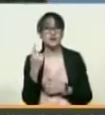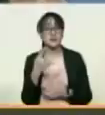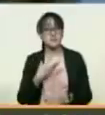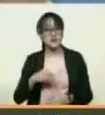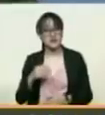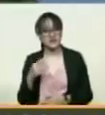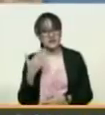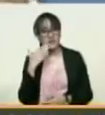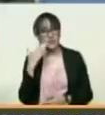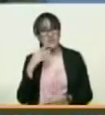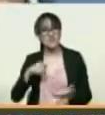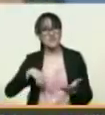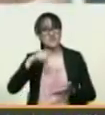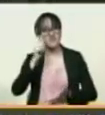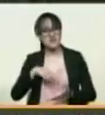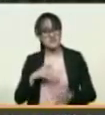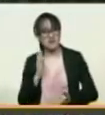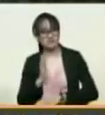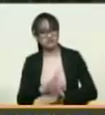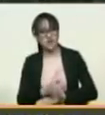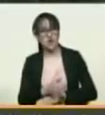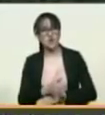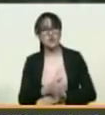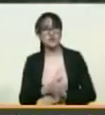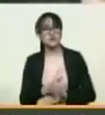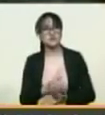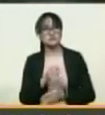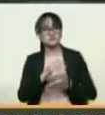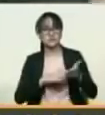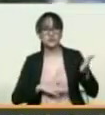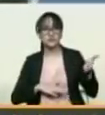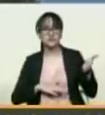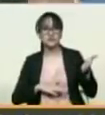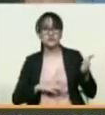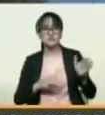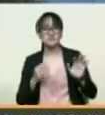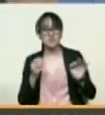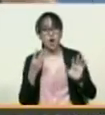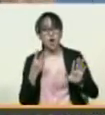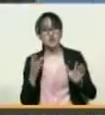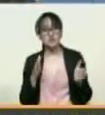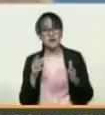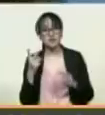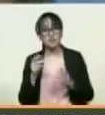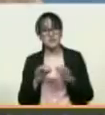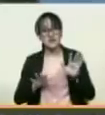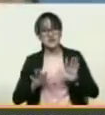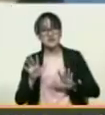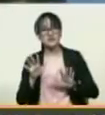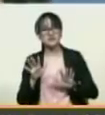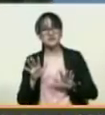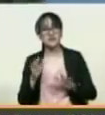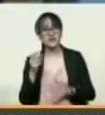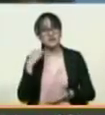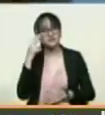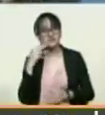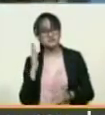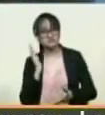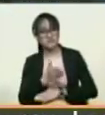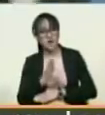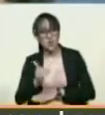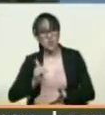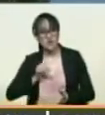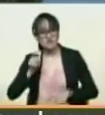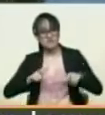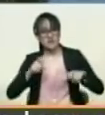Trump firma una orden ejecutiva basada en la orden ejecutiva del 8 de marzo de 2015 de Barack Obama para sancionar a cualquier